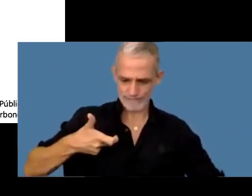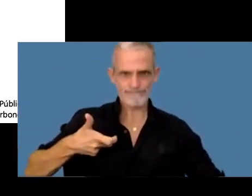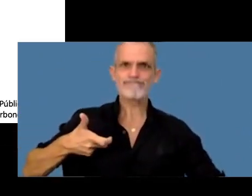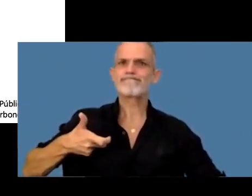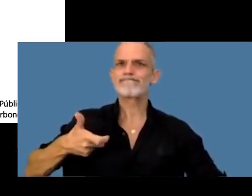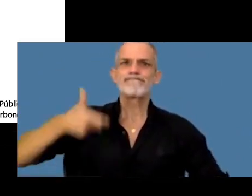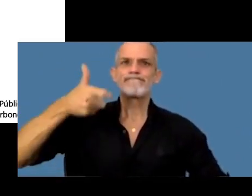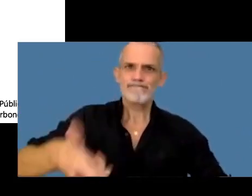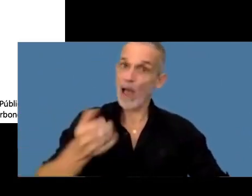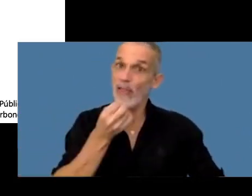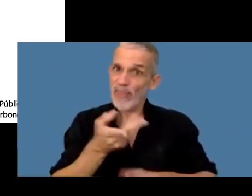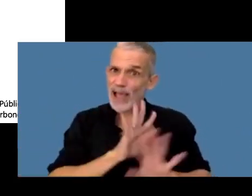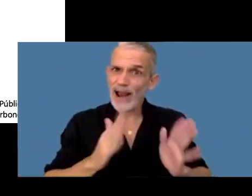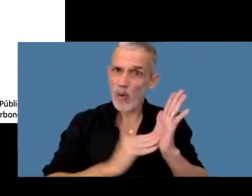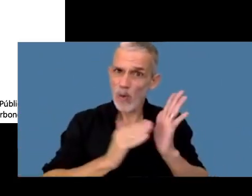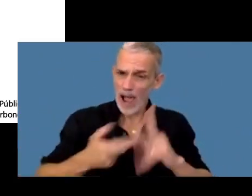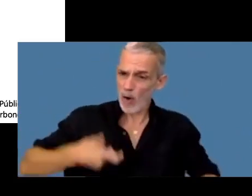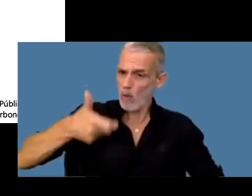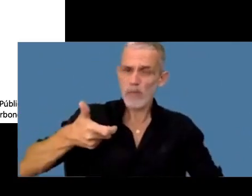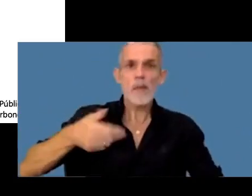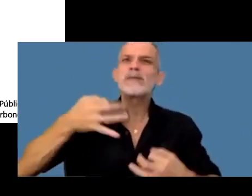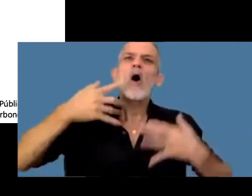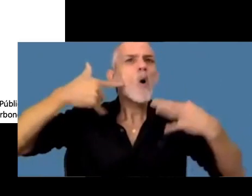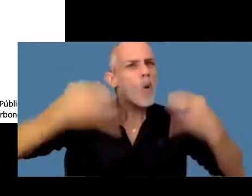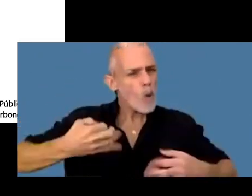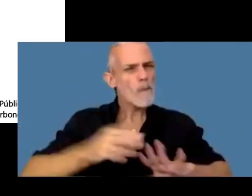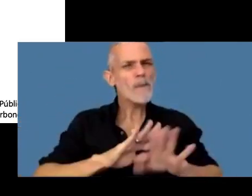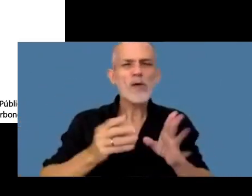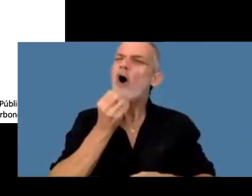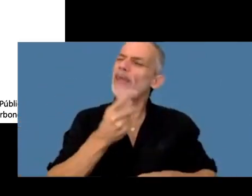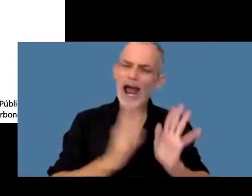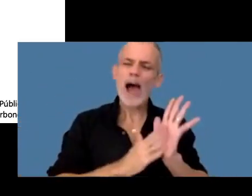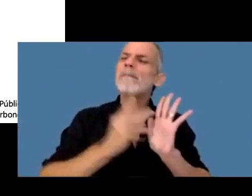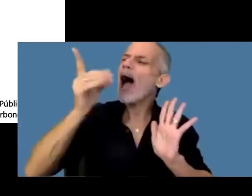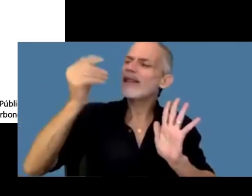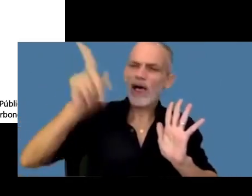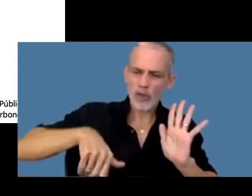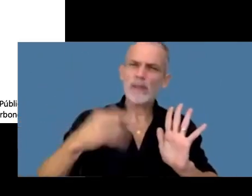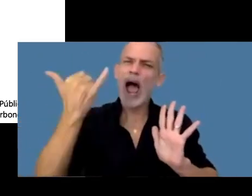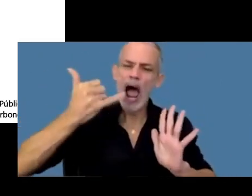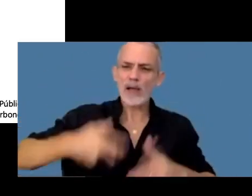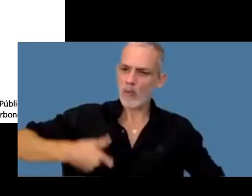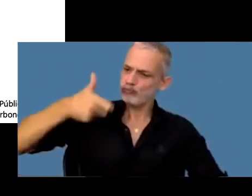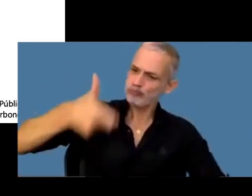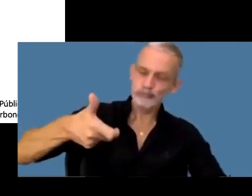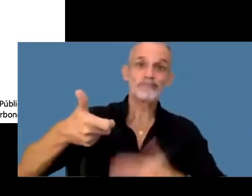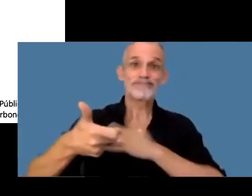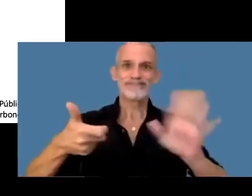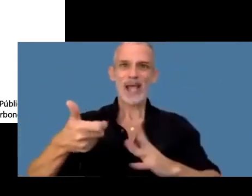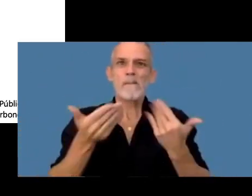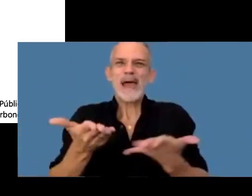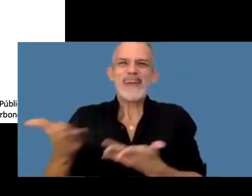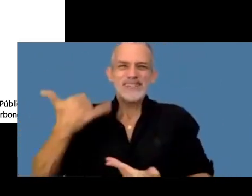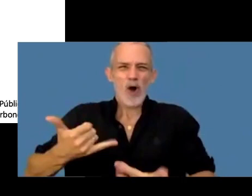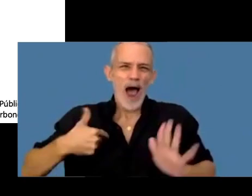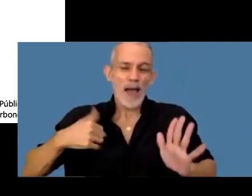declarados, estamos hablando de contribuyentes cumplidores que han declarado los fondos. El sujeto que invierte esos fondos ya tiene un beneficio, porque esos fondos invertidos,